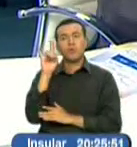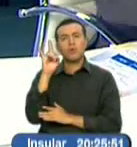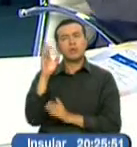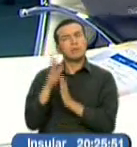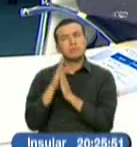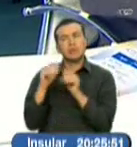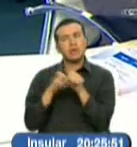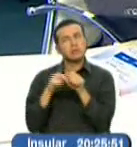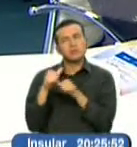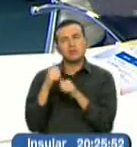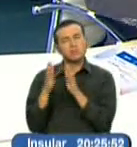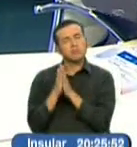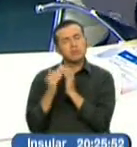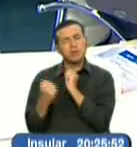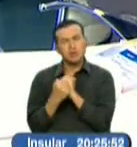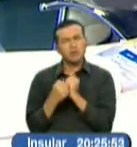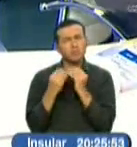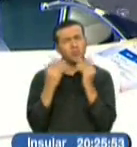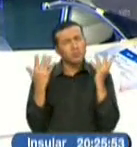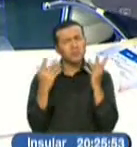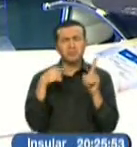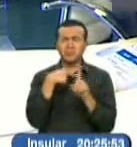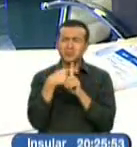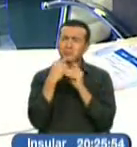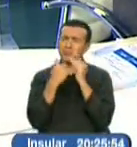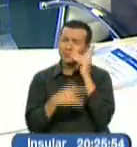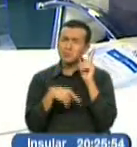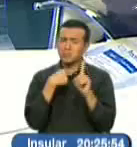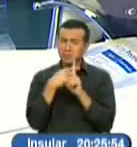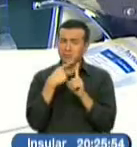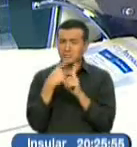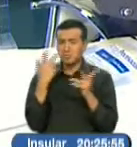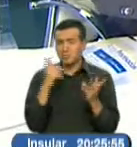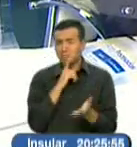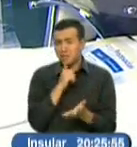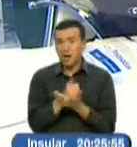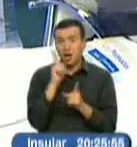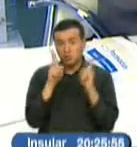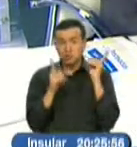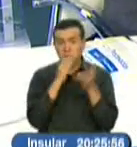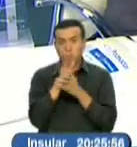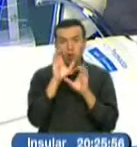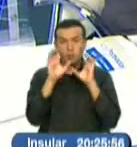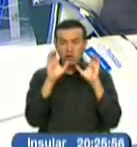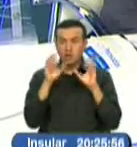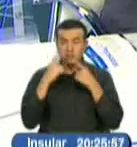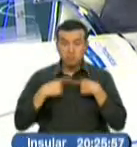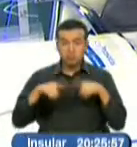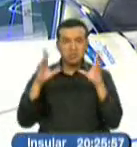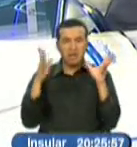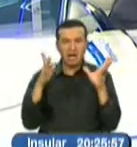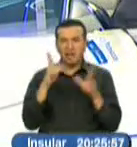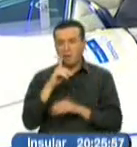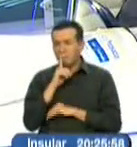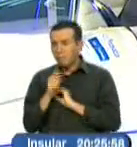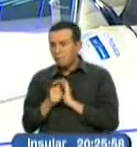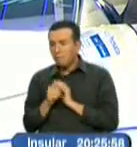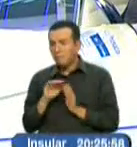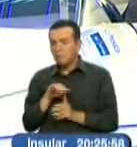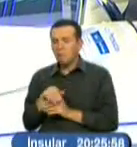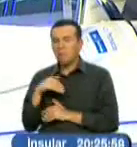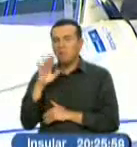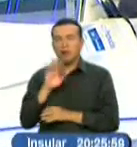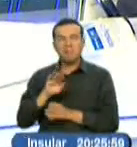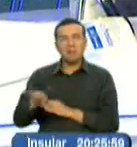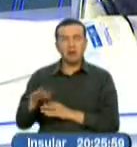nuevamente asesorarles. Es decir, hay cosas buenas, hay cosas positivas, invisibilizadas por ciertos medios, invisibilizadas para tratar de mostrar fragilidad del sistema